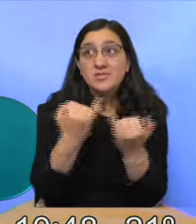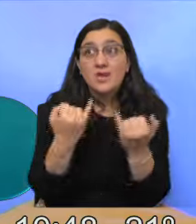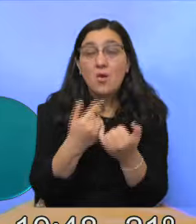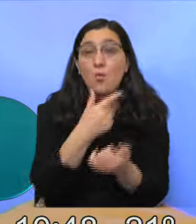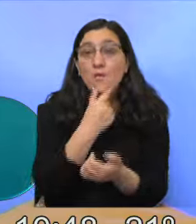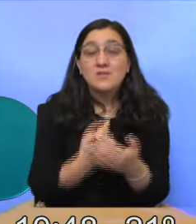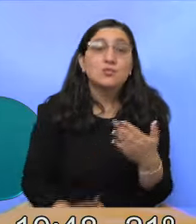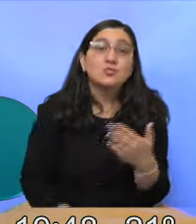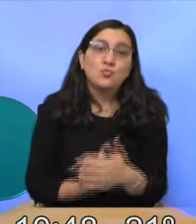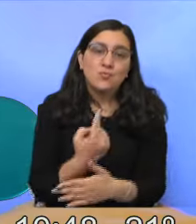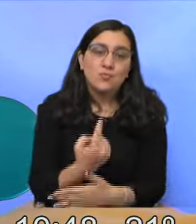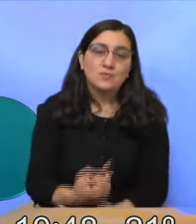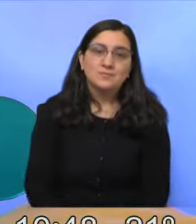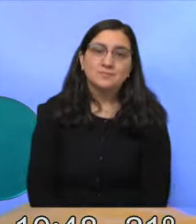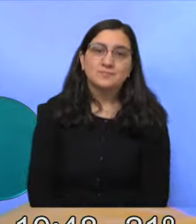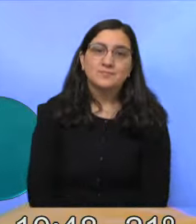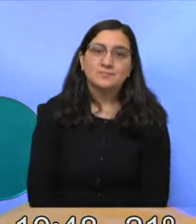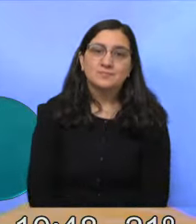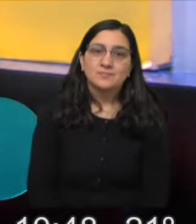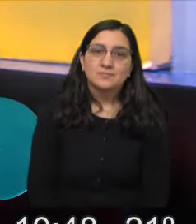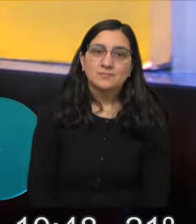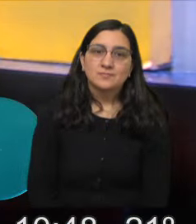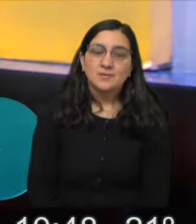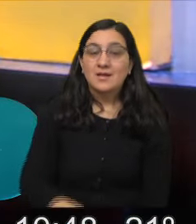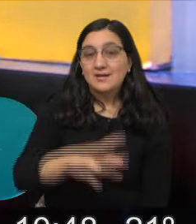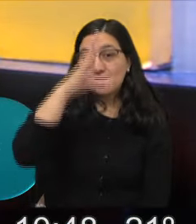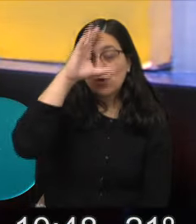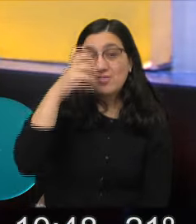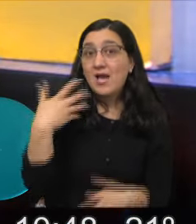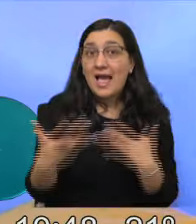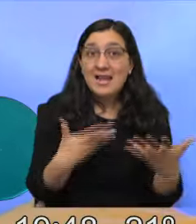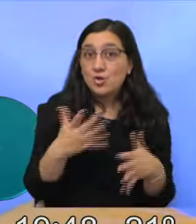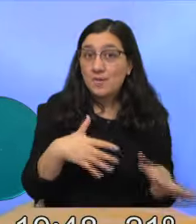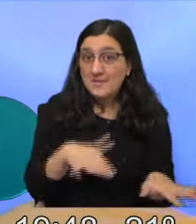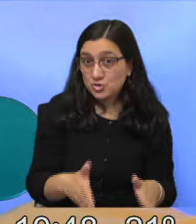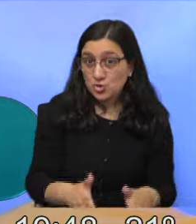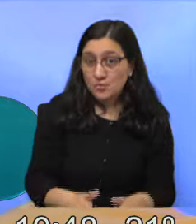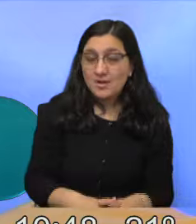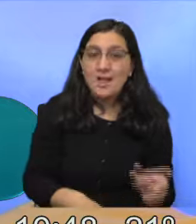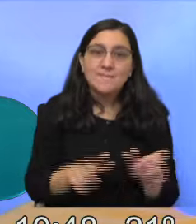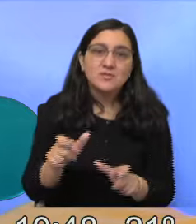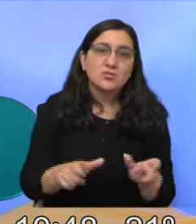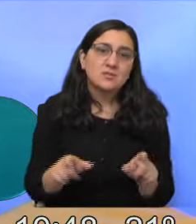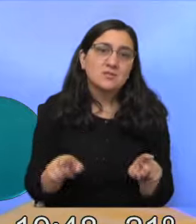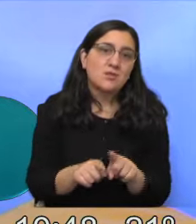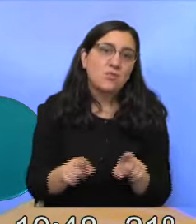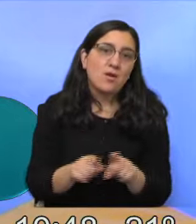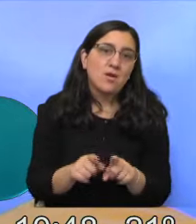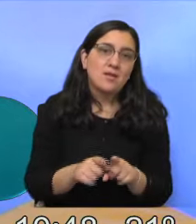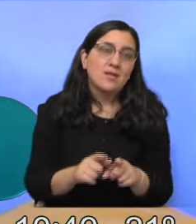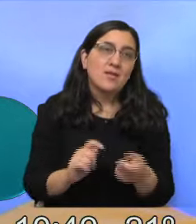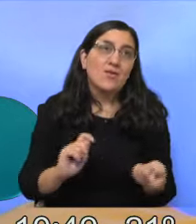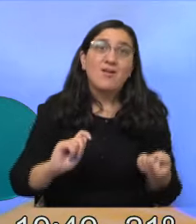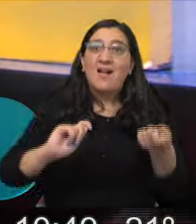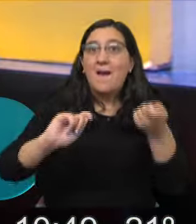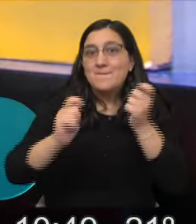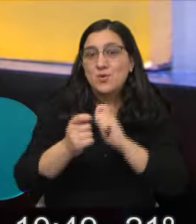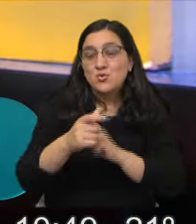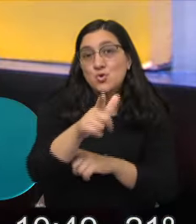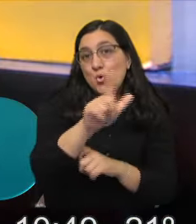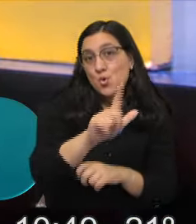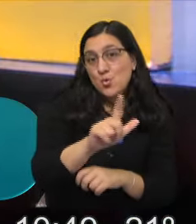viene subo una foto de un jueves pasado y recordando algo que pasó. La gente, igual como todas las redes, lo deformó. Entonces, un